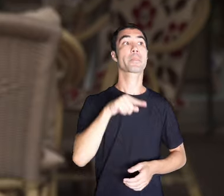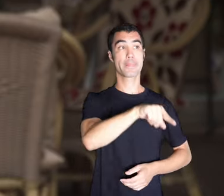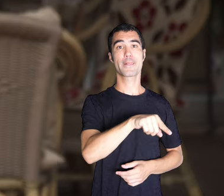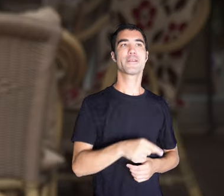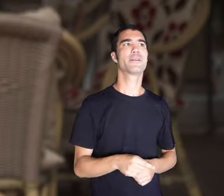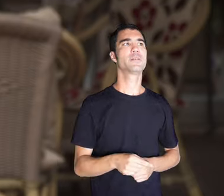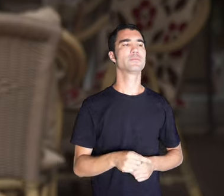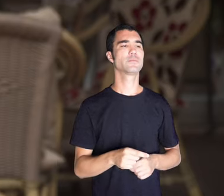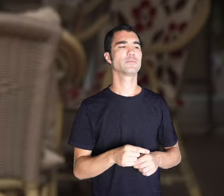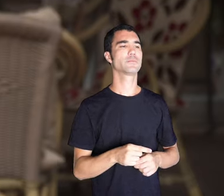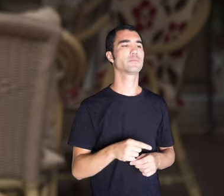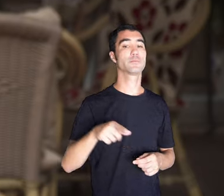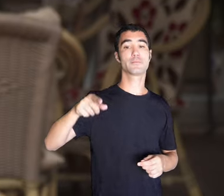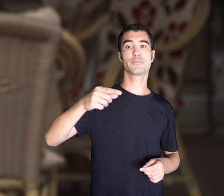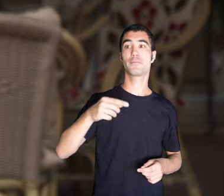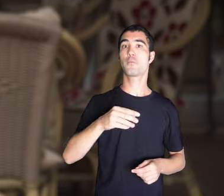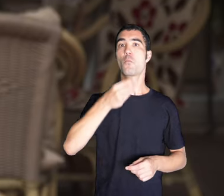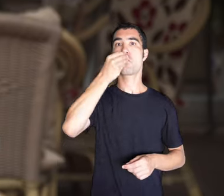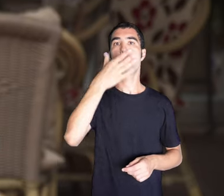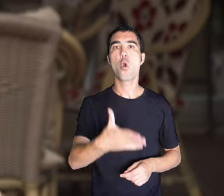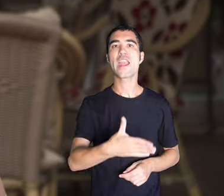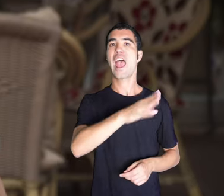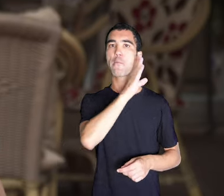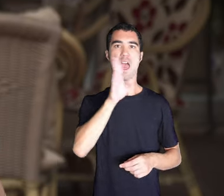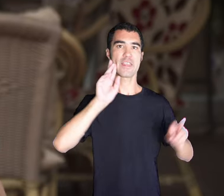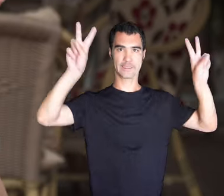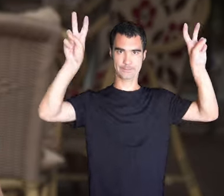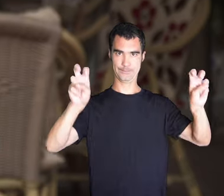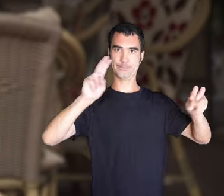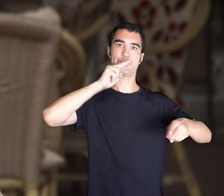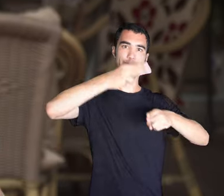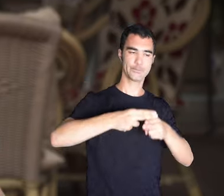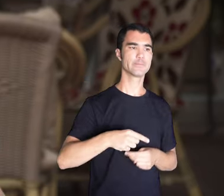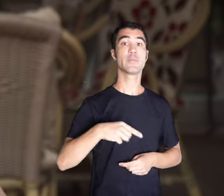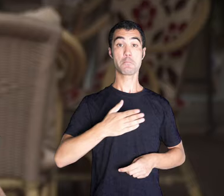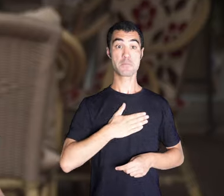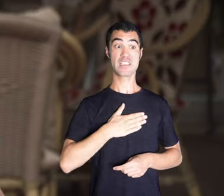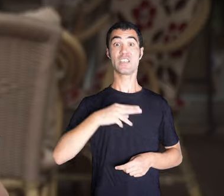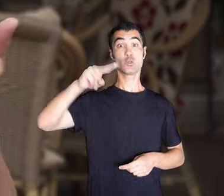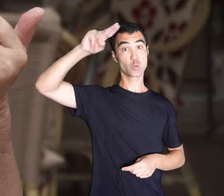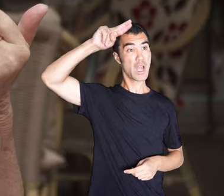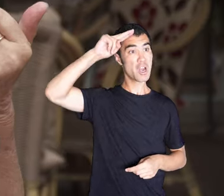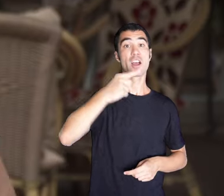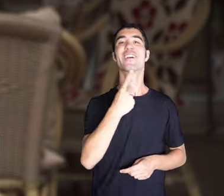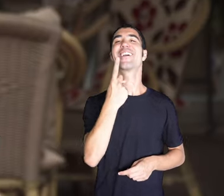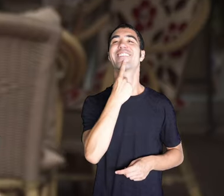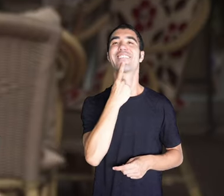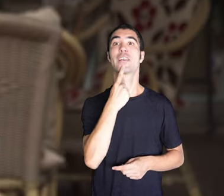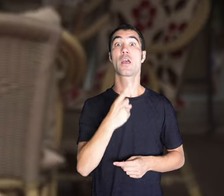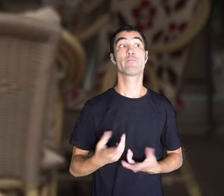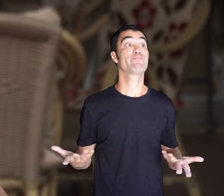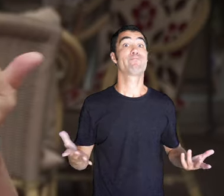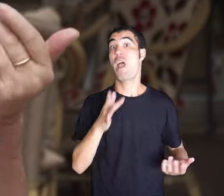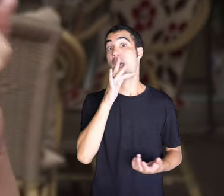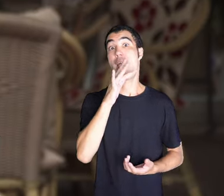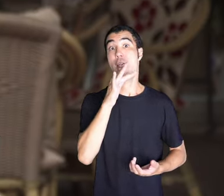comprado, la Buena Madre. Y cuando mi suegro dijo, bueno, pero ahora